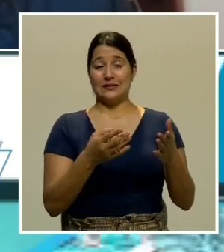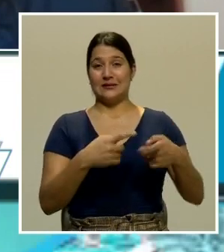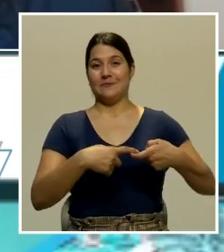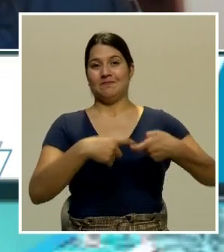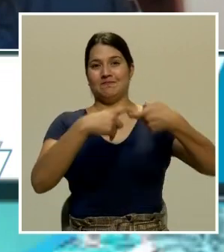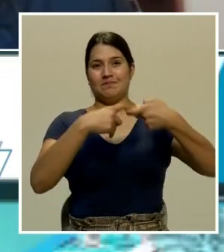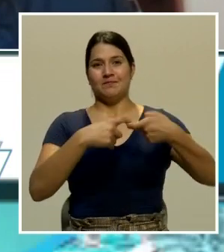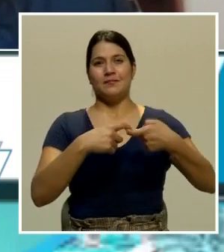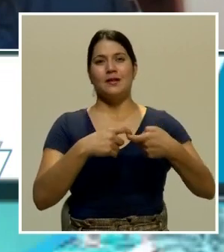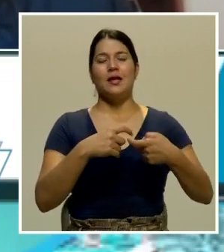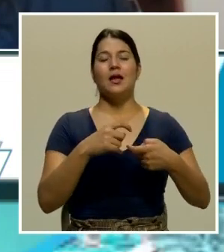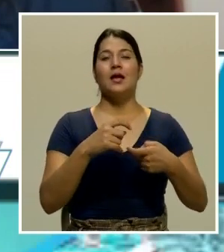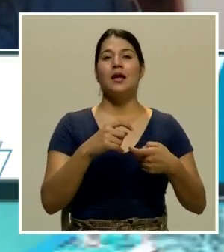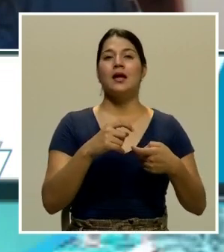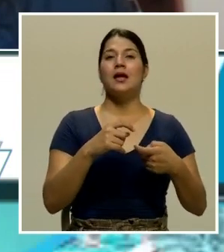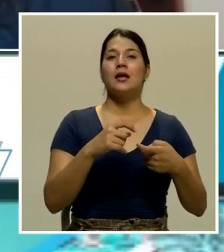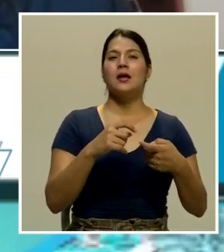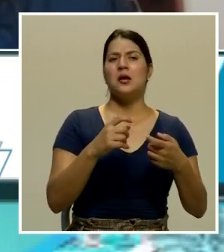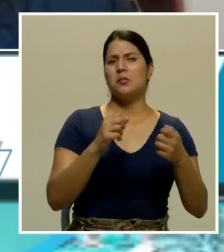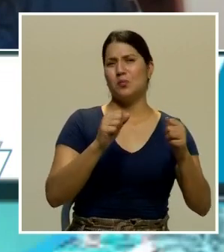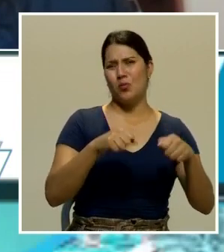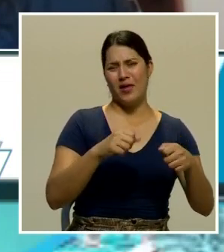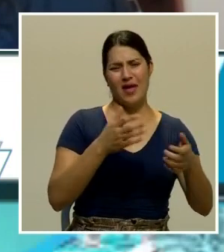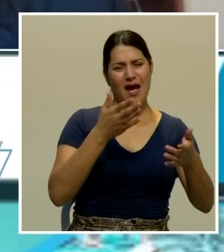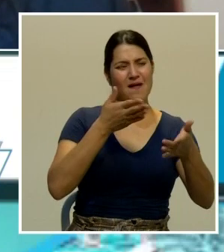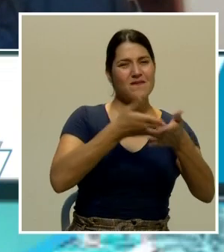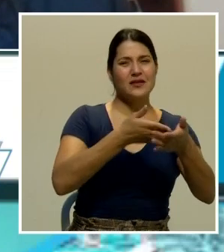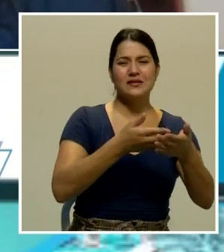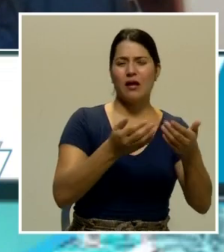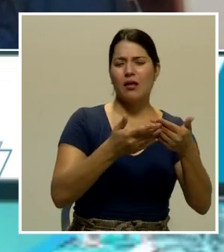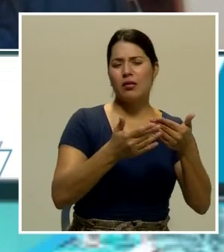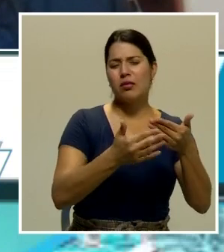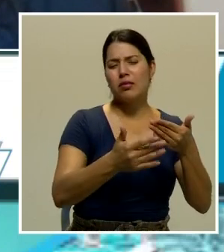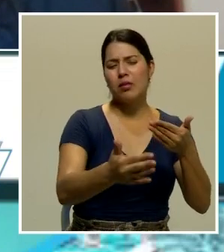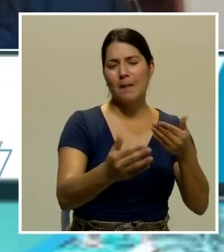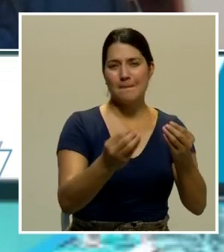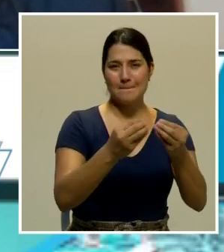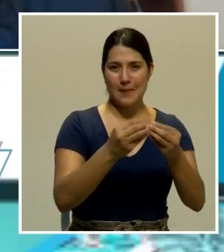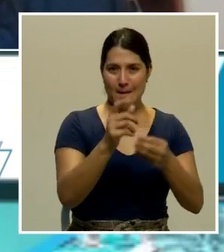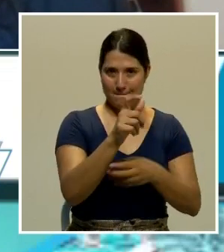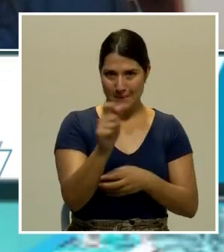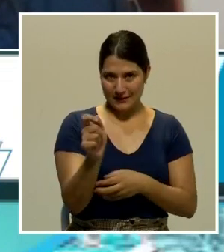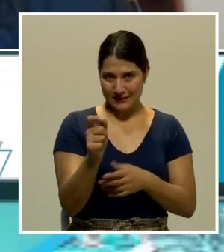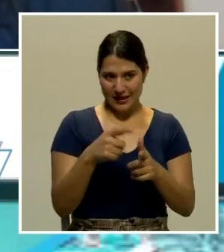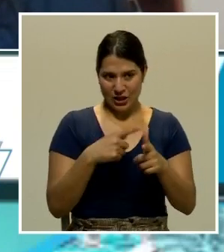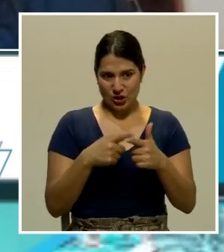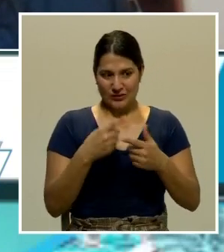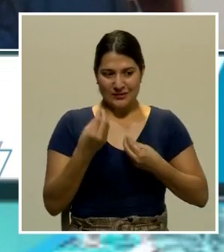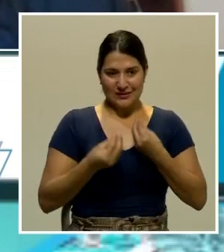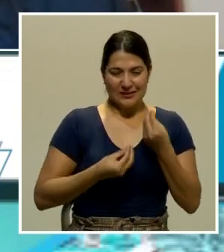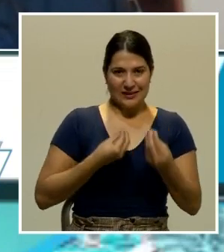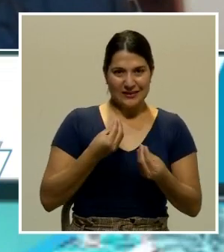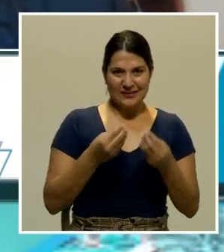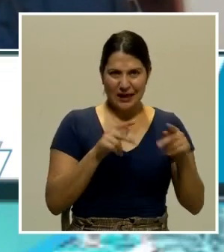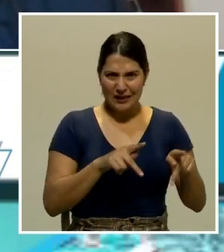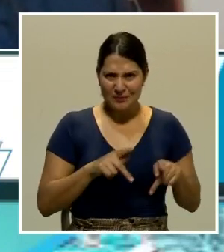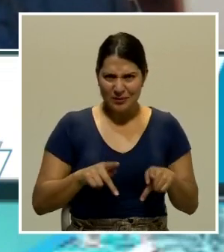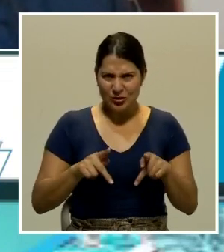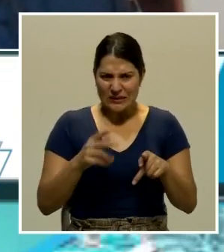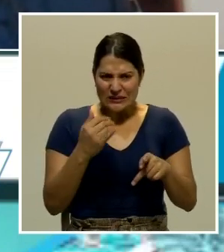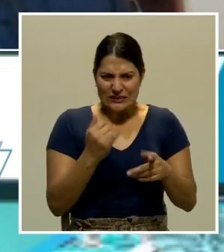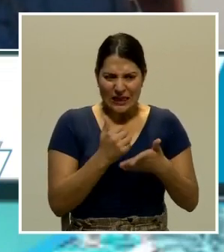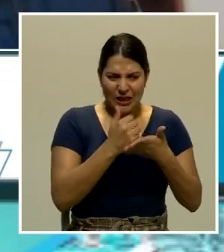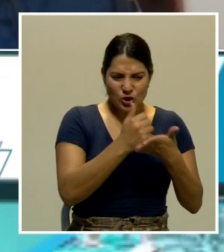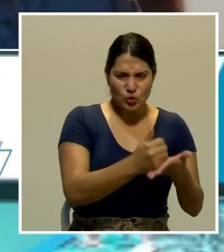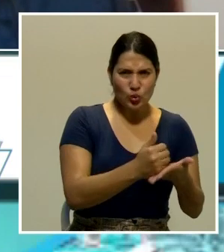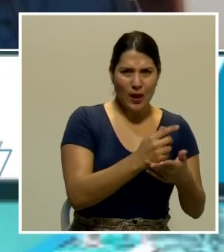ya no en términos de semanas, sino probablemente varios meses más. ¿Cómo va a ser la gente con eso? Y